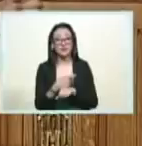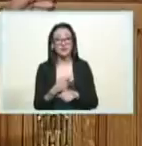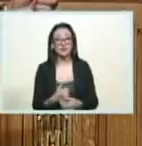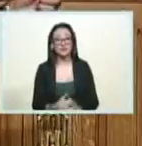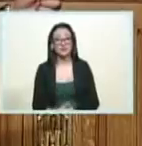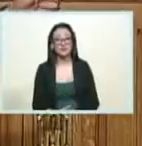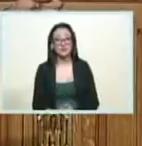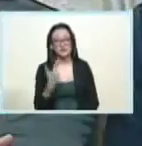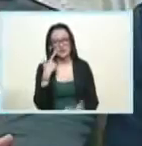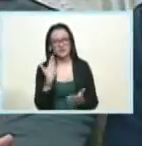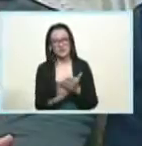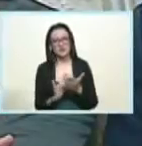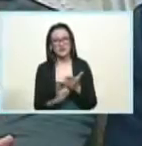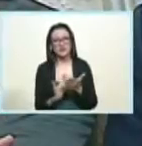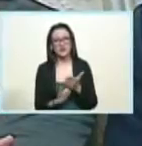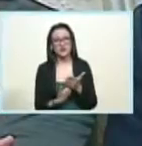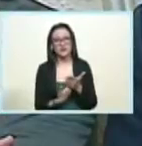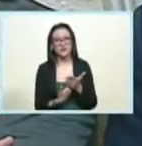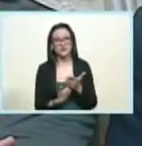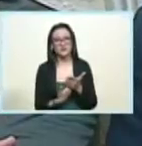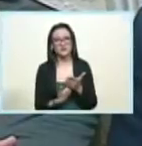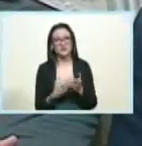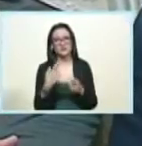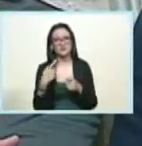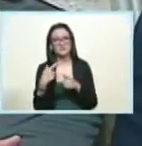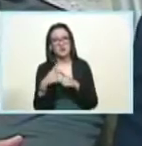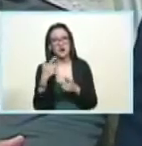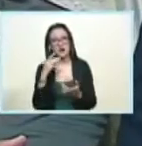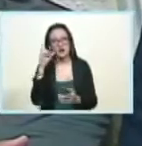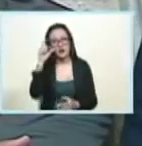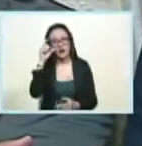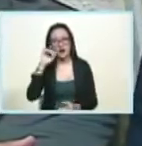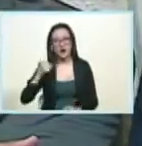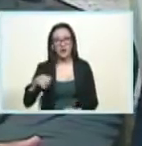Él es testigo de primera línea, el compañero Elías Agua también,